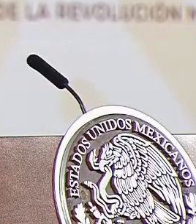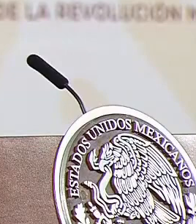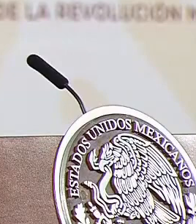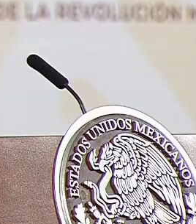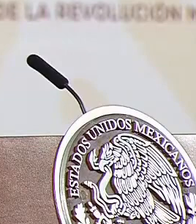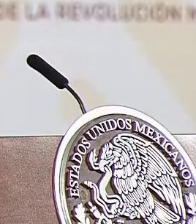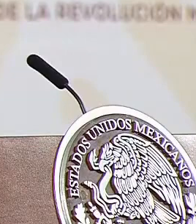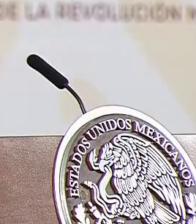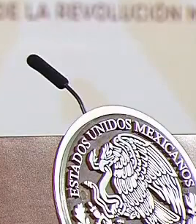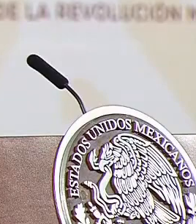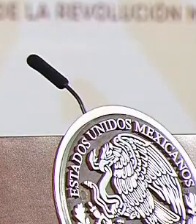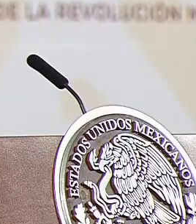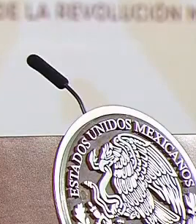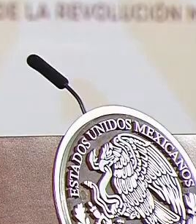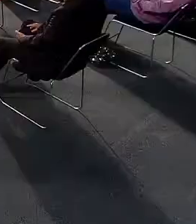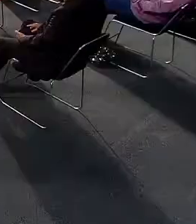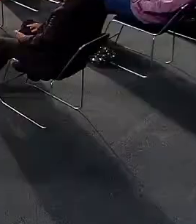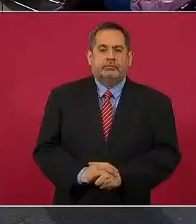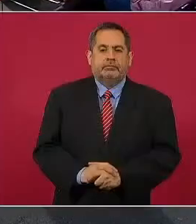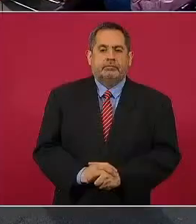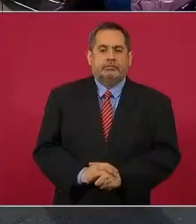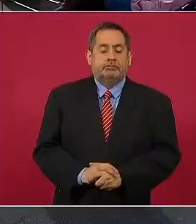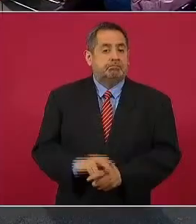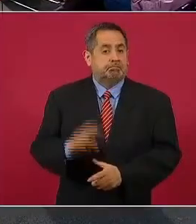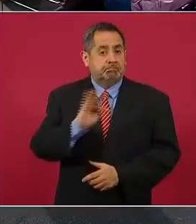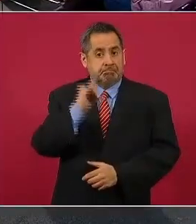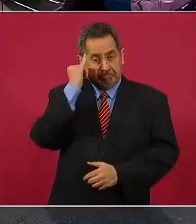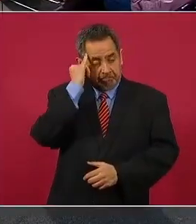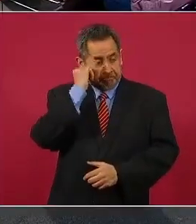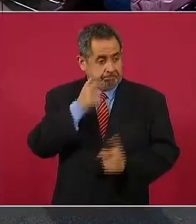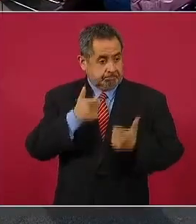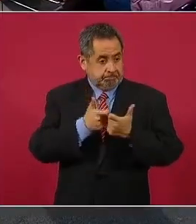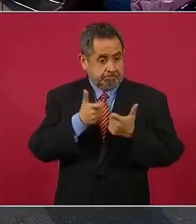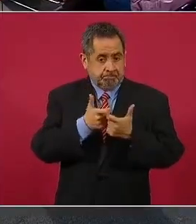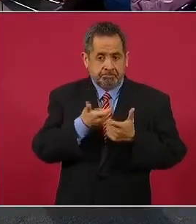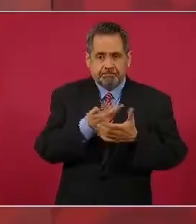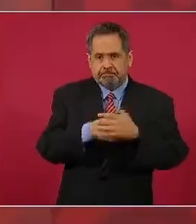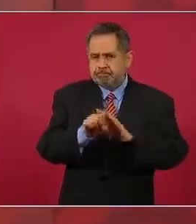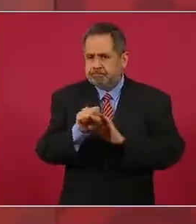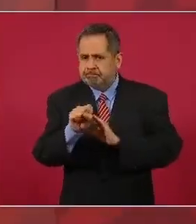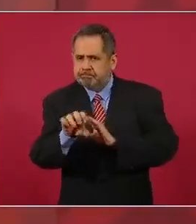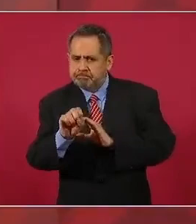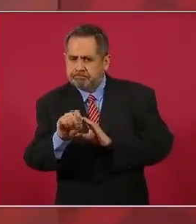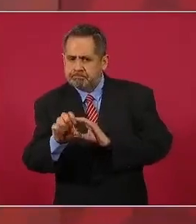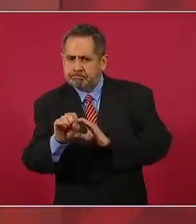que permita que los periodistas tengan garantizado el derecho a la salud.